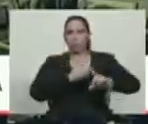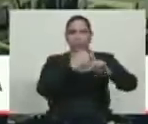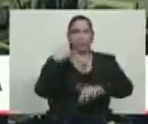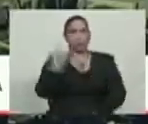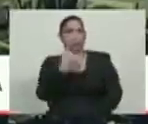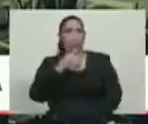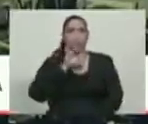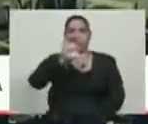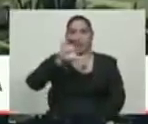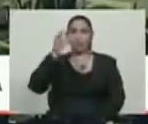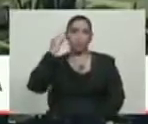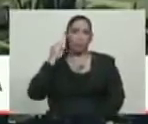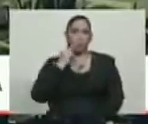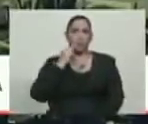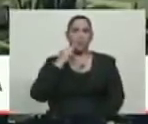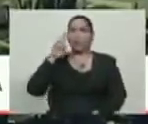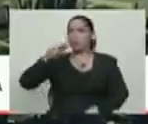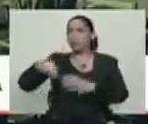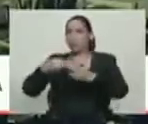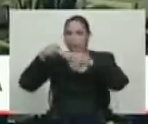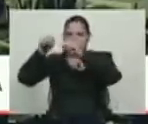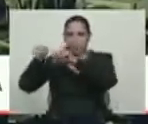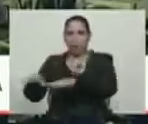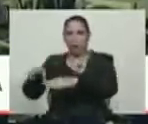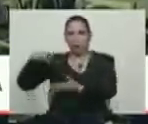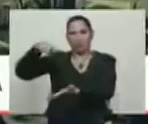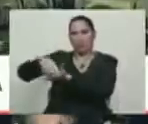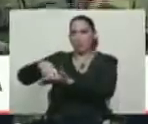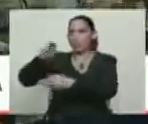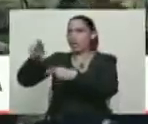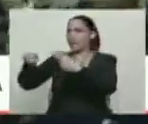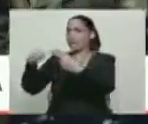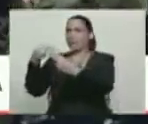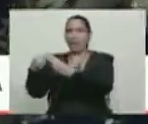de Bolívar que no se rinde ni se arrodilla a nadie.